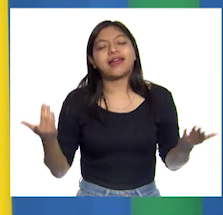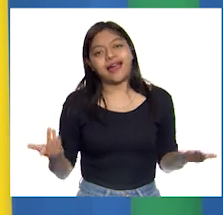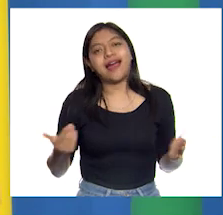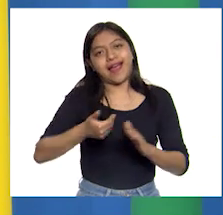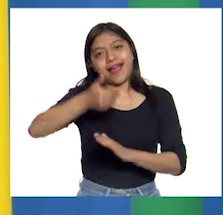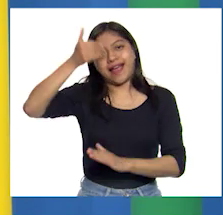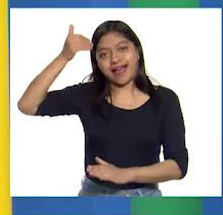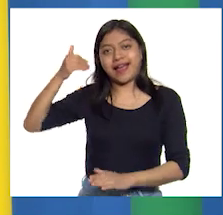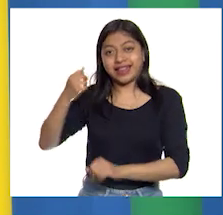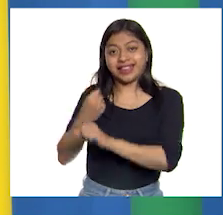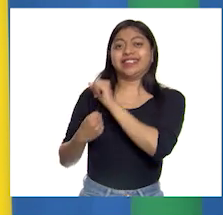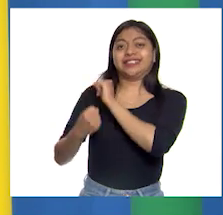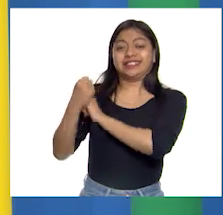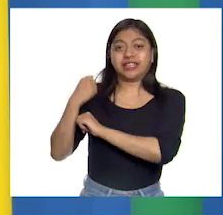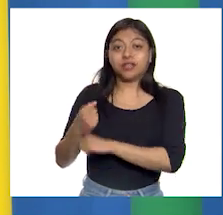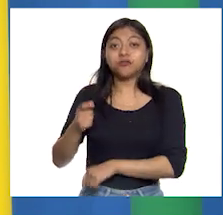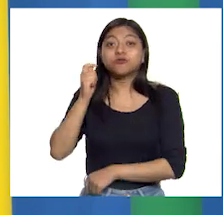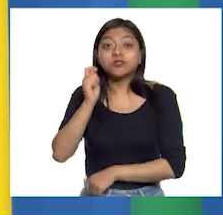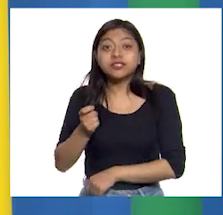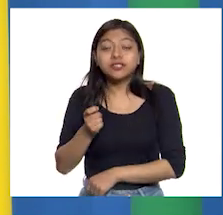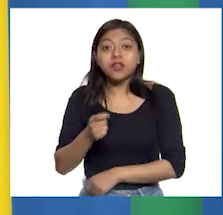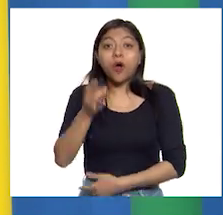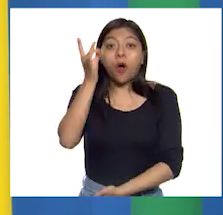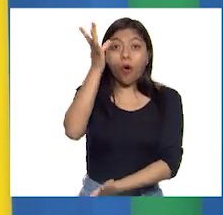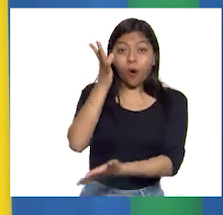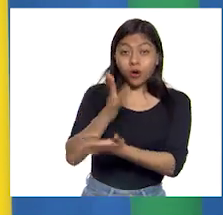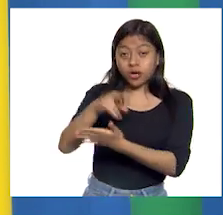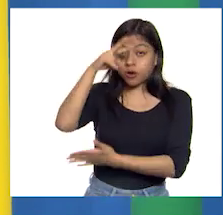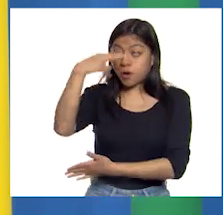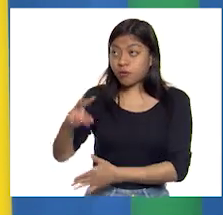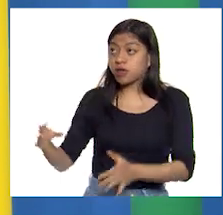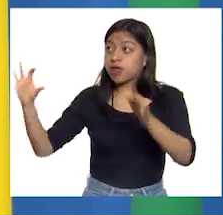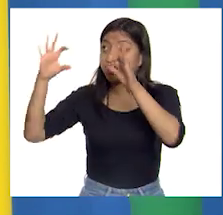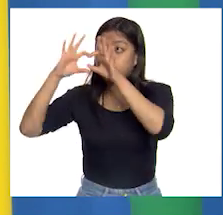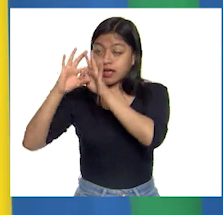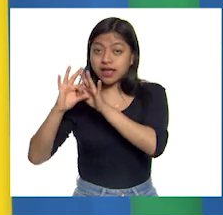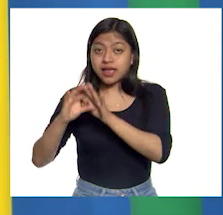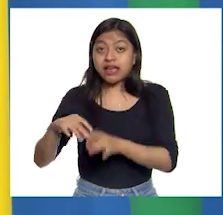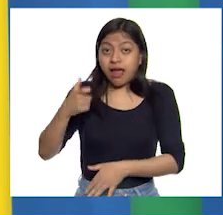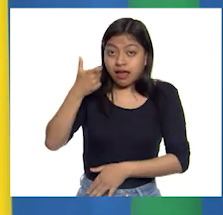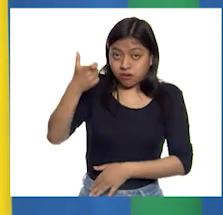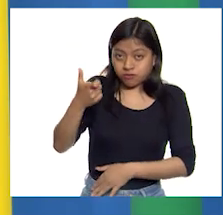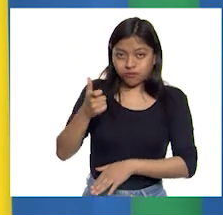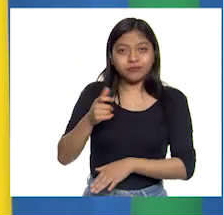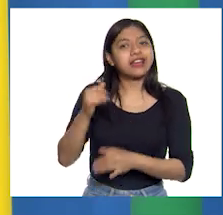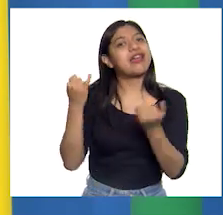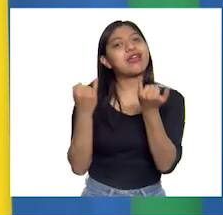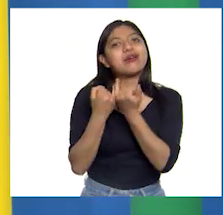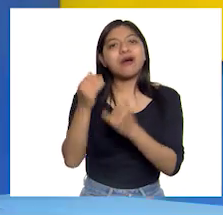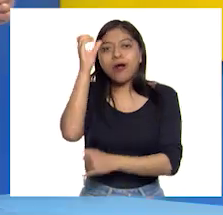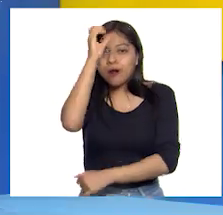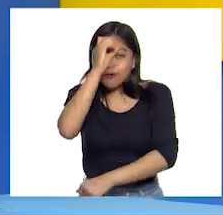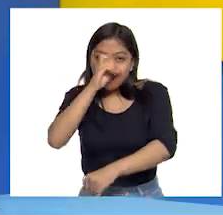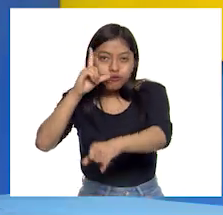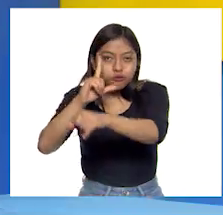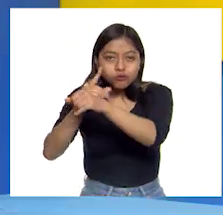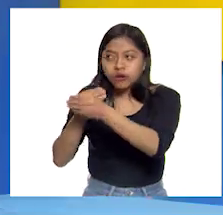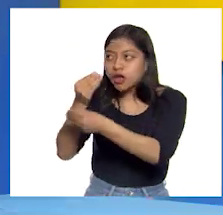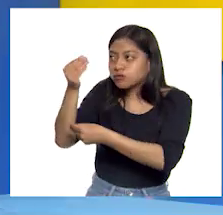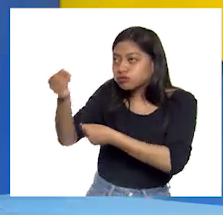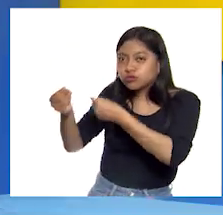esos años no solo se fortaleció nuestra relación económica con Estados Unidos, sino también la cultural, ¿no, maestra?